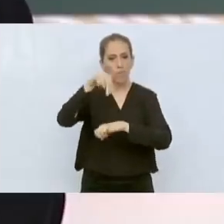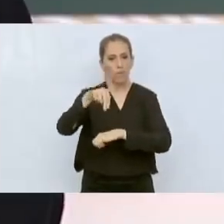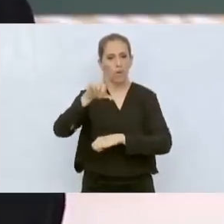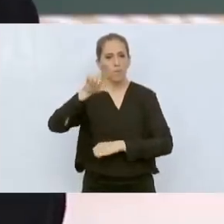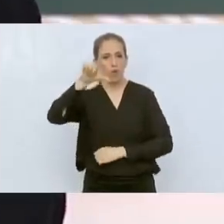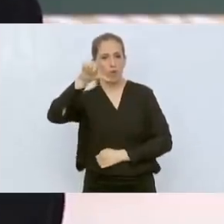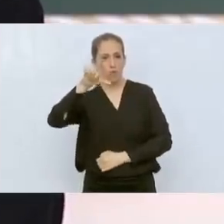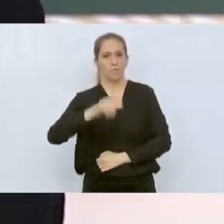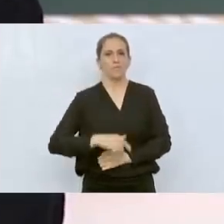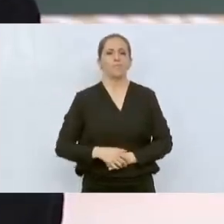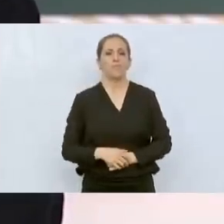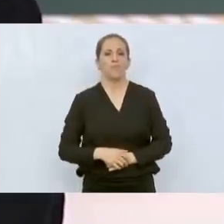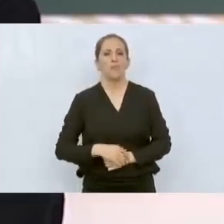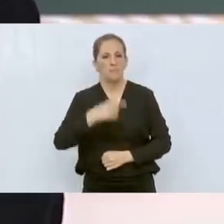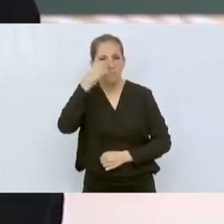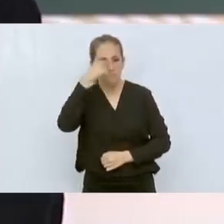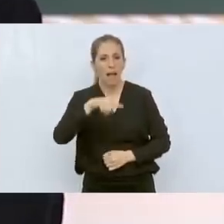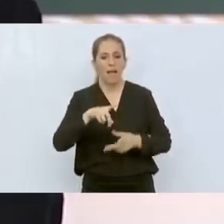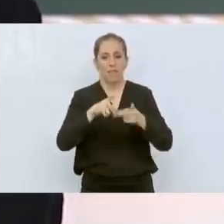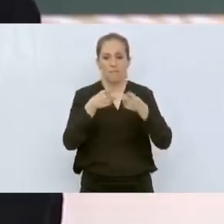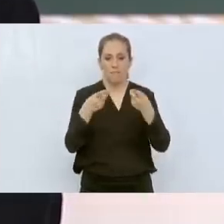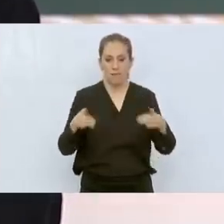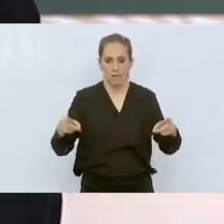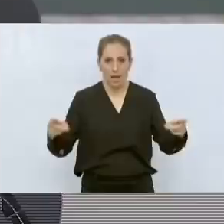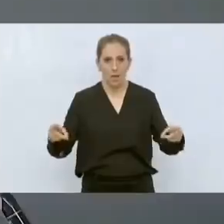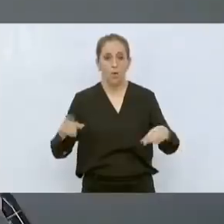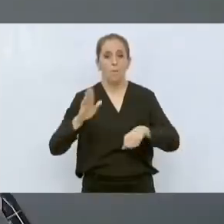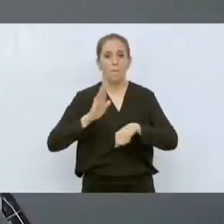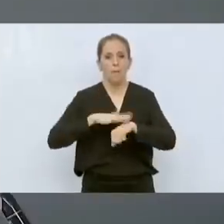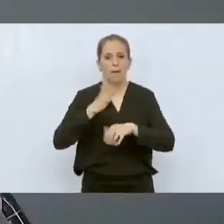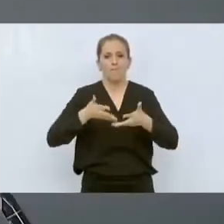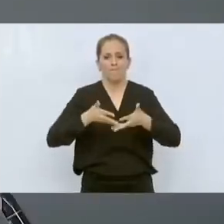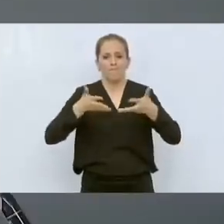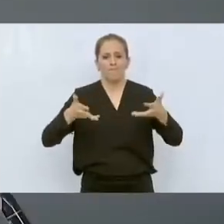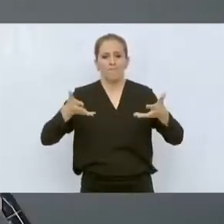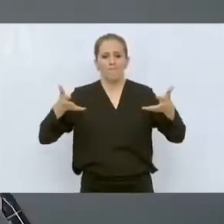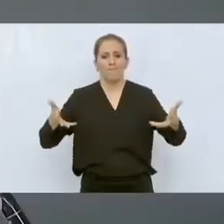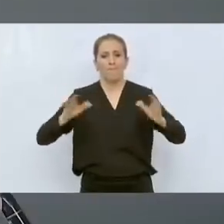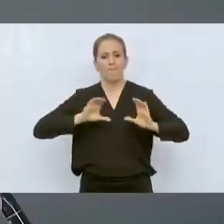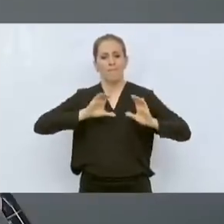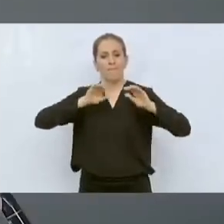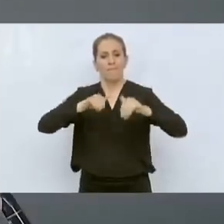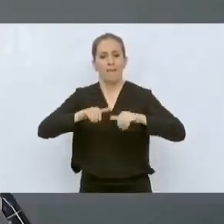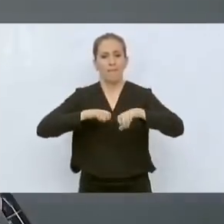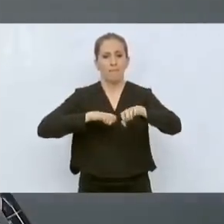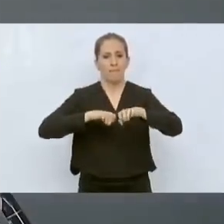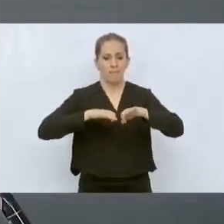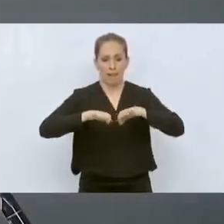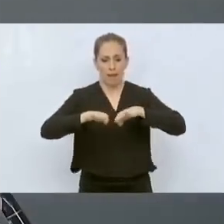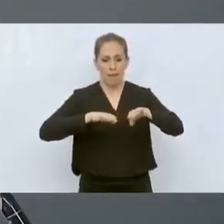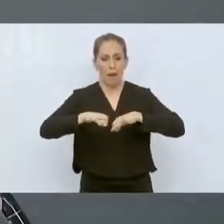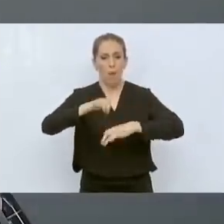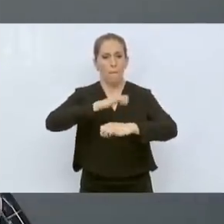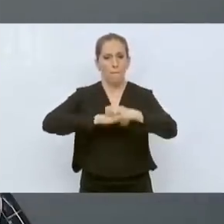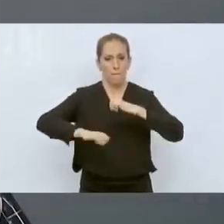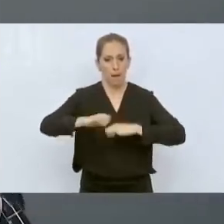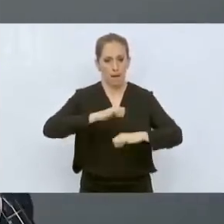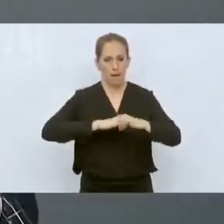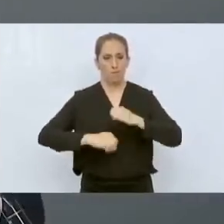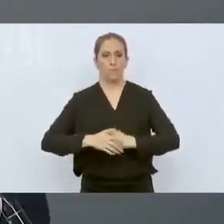cortinas de desarrollo para la creación de empleos Y al final,